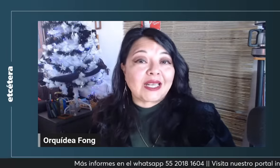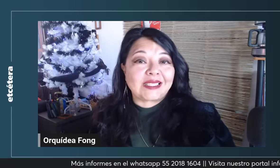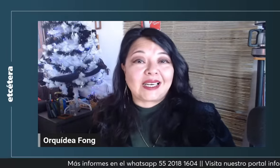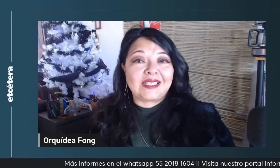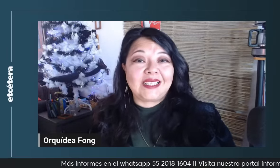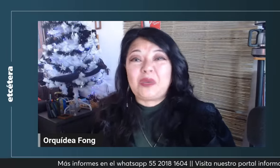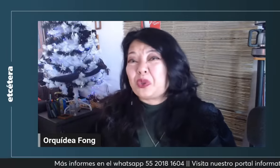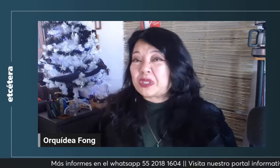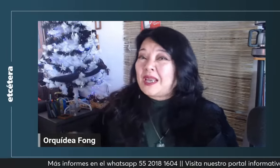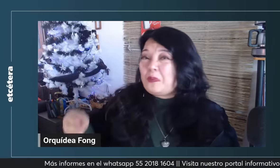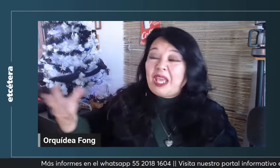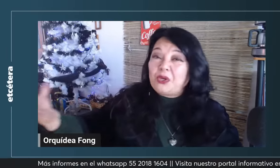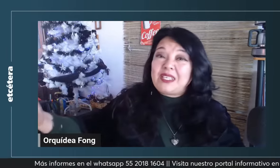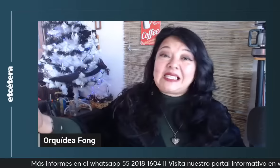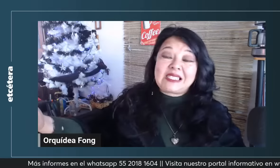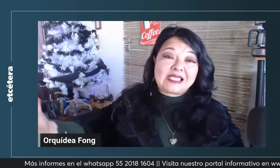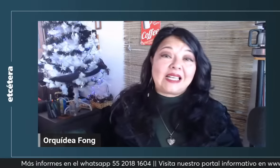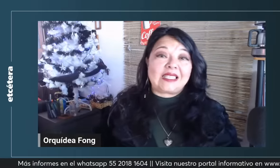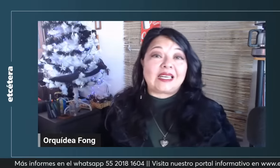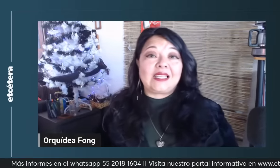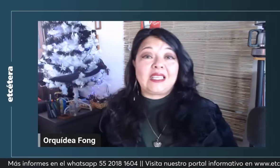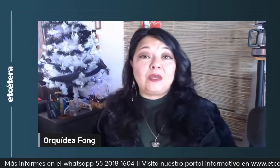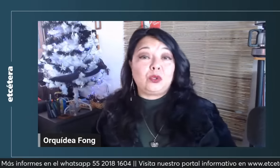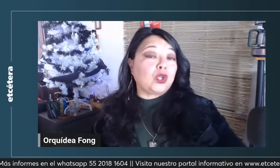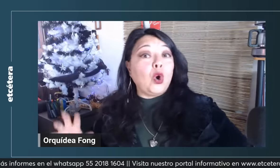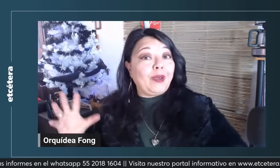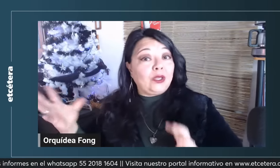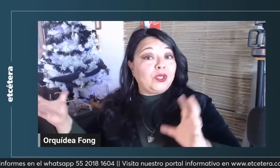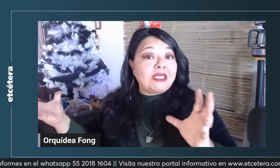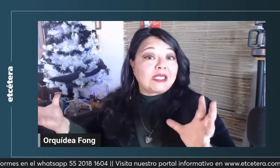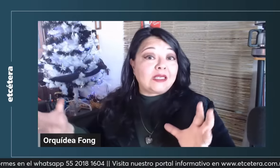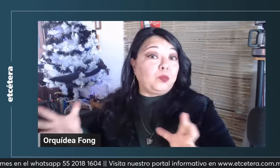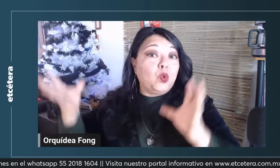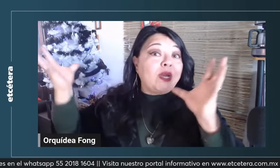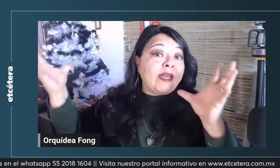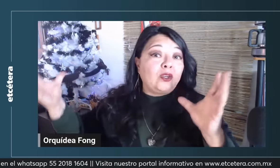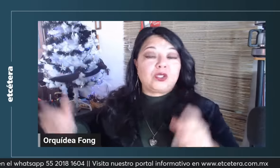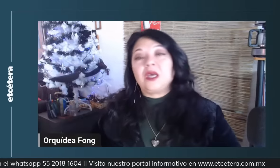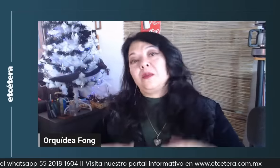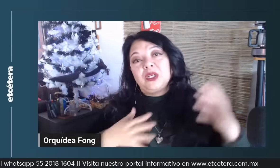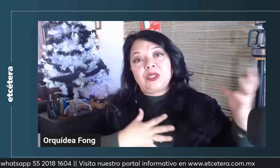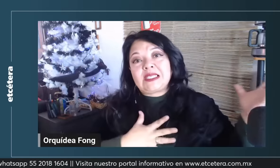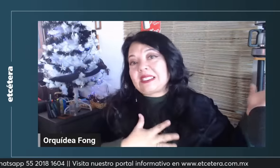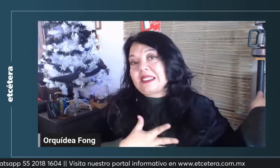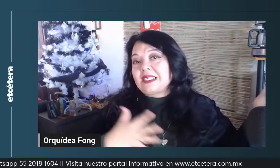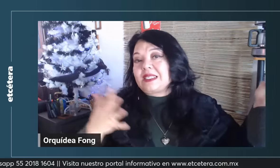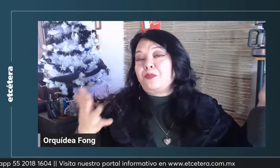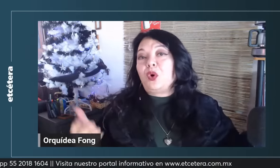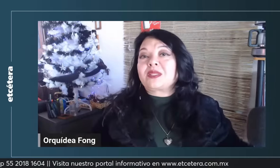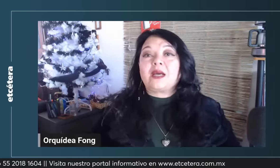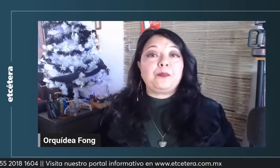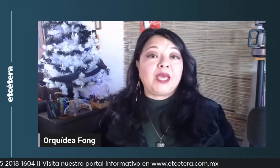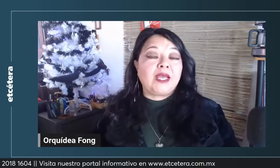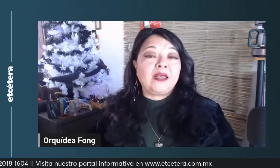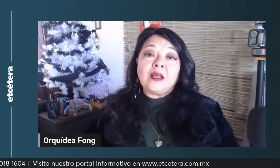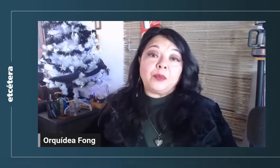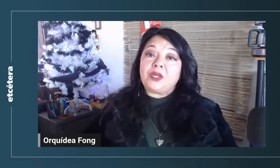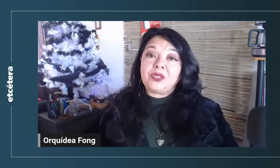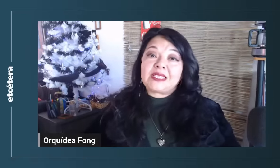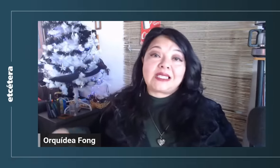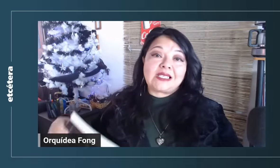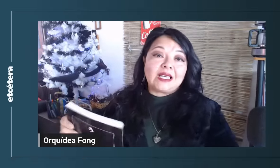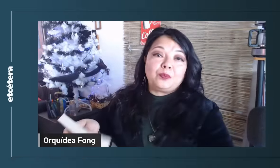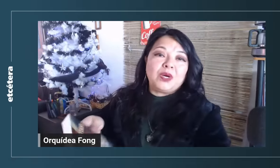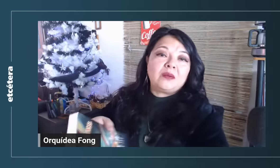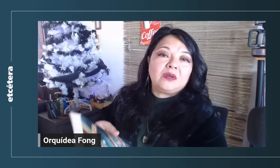medios alternativos periodistas alternativos periodistas buenos periodistas que se portan bien